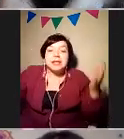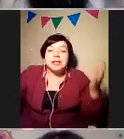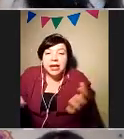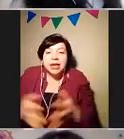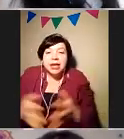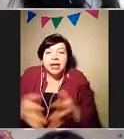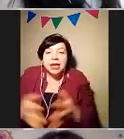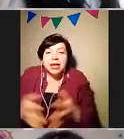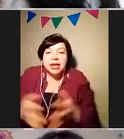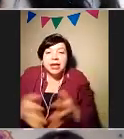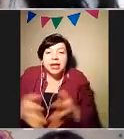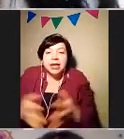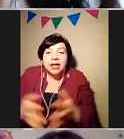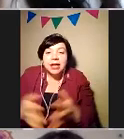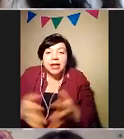que se